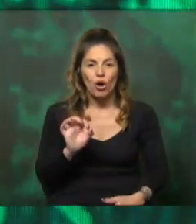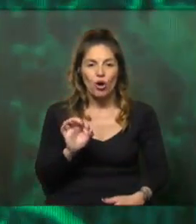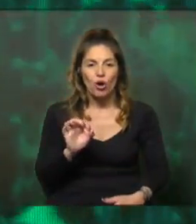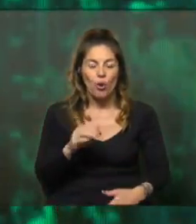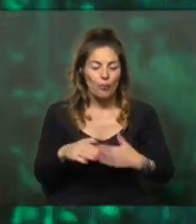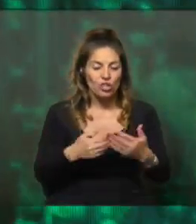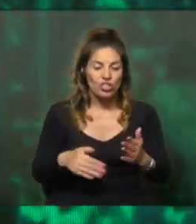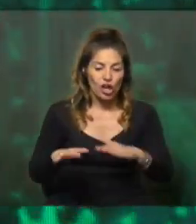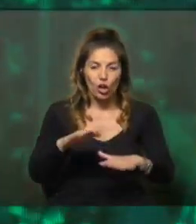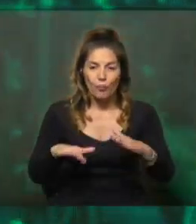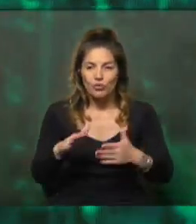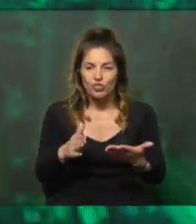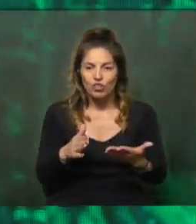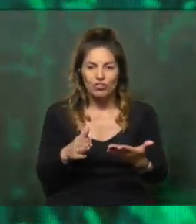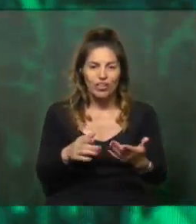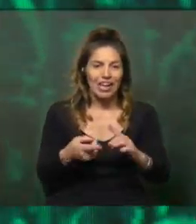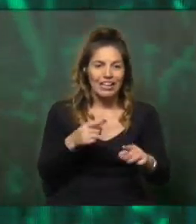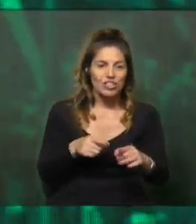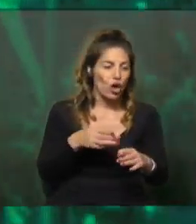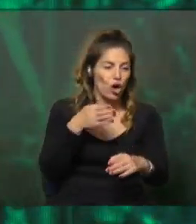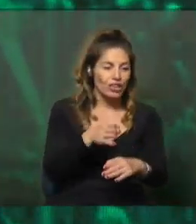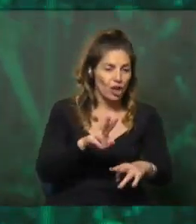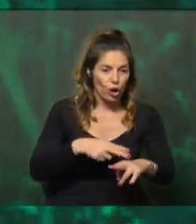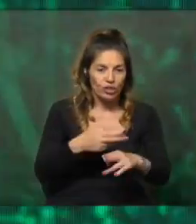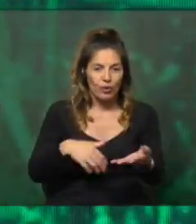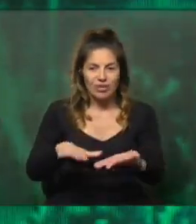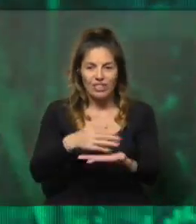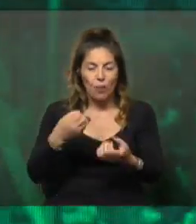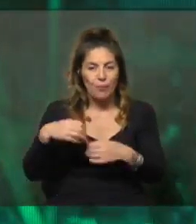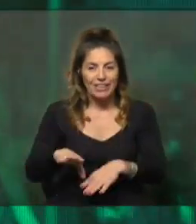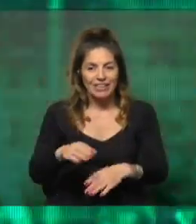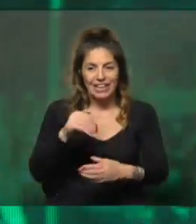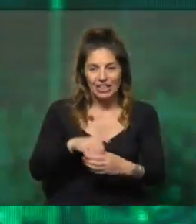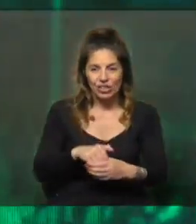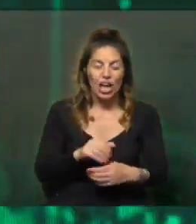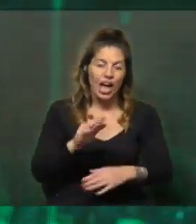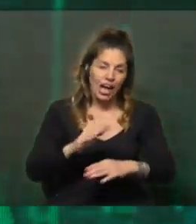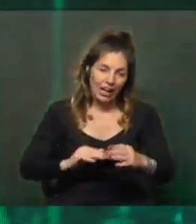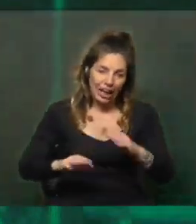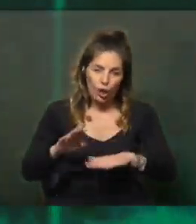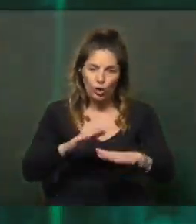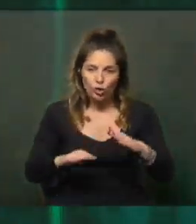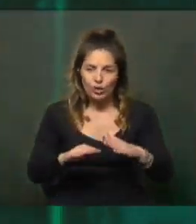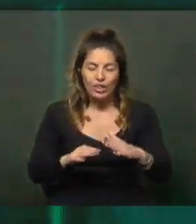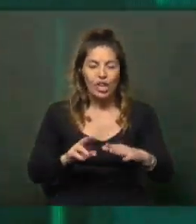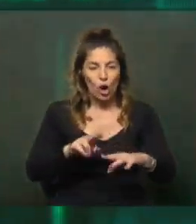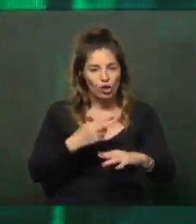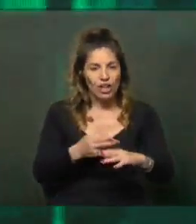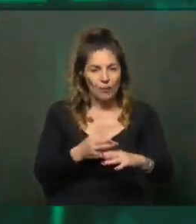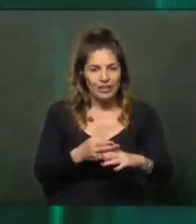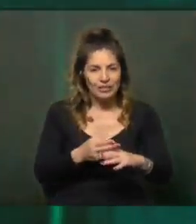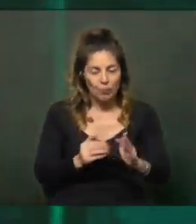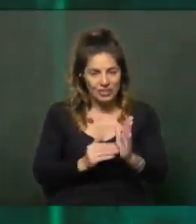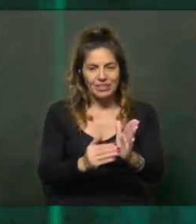y de reconstrucción que tiene que ver con ir nuevamente un escenario de derrota electoral a reconstruir y volver a ser alternativa del otro